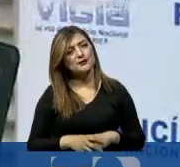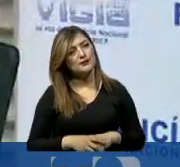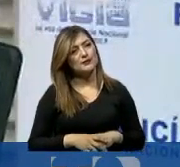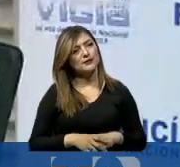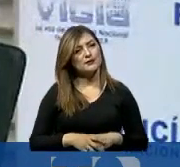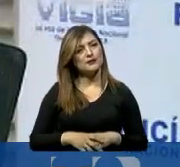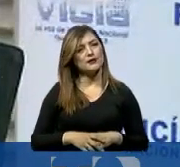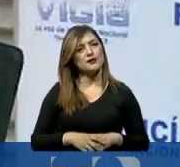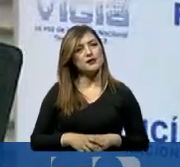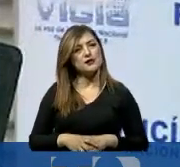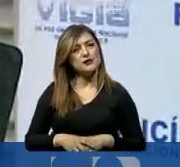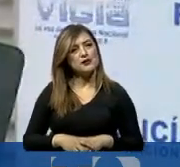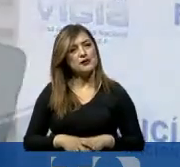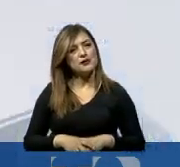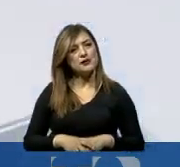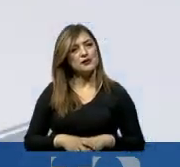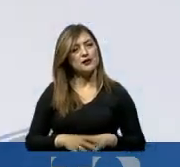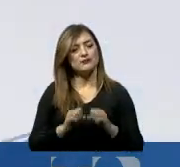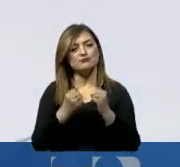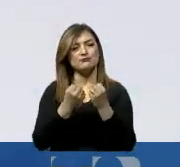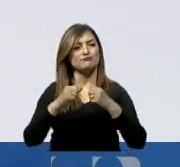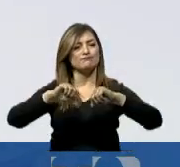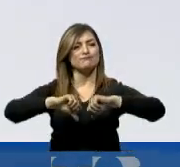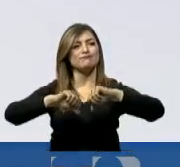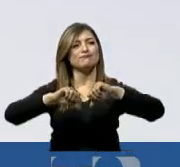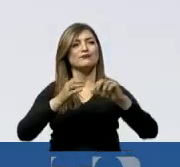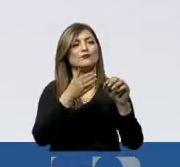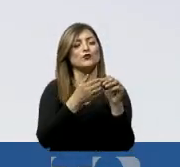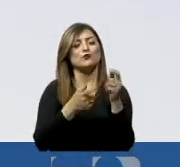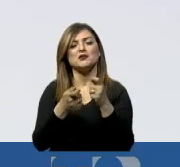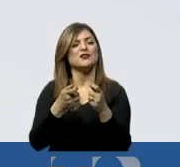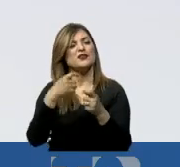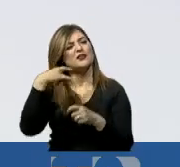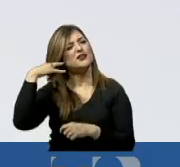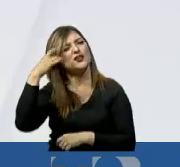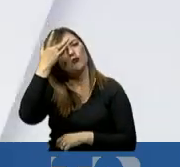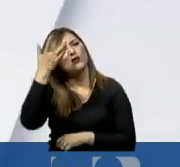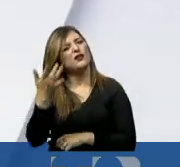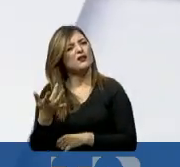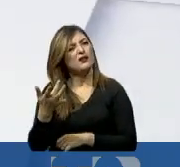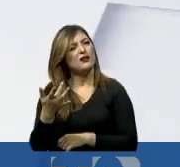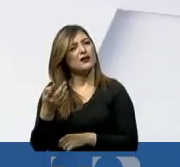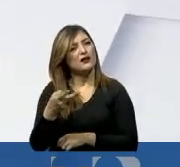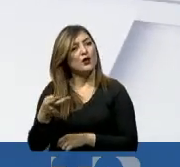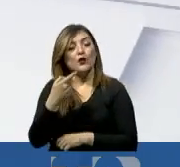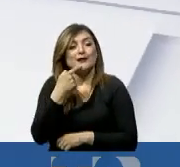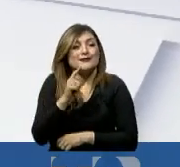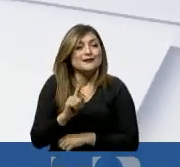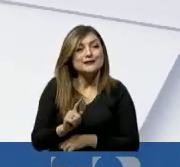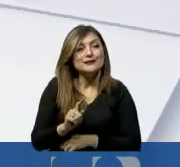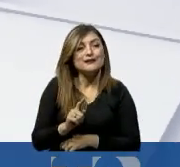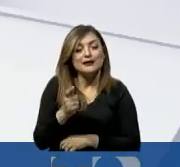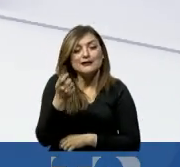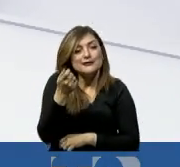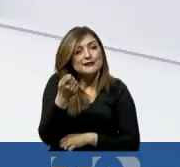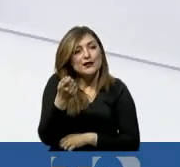se requiere que sea recompuesto. Aún se investiga con qué fin se vendía a las menores, mientras que la pareja asegurado que era porque no contaban